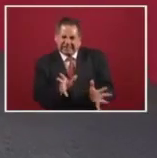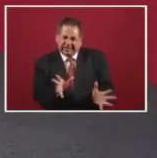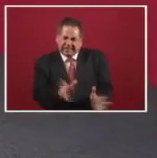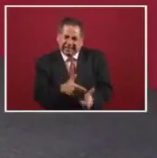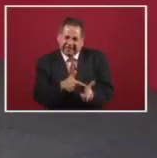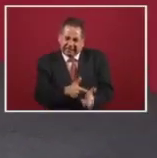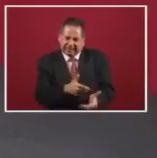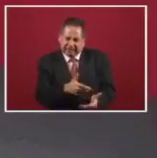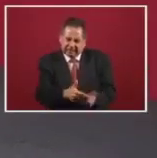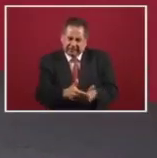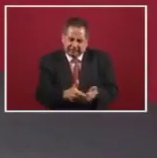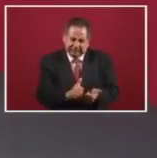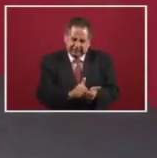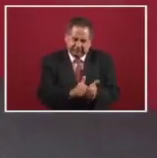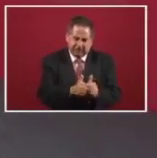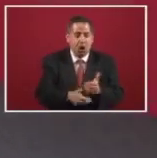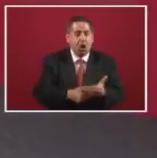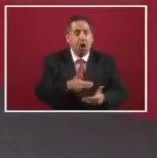pasos.